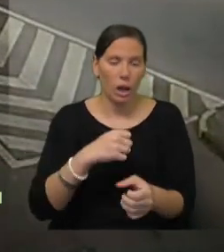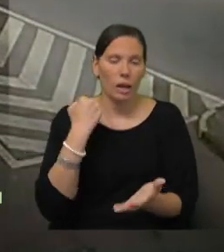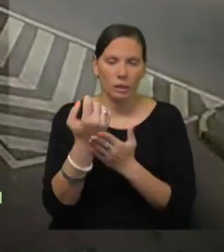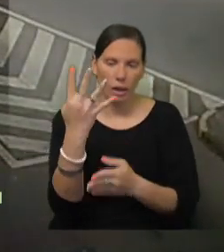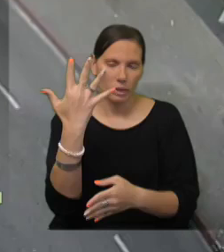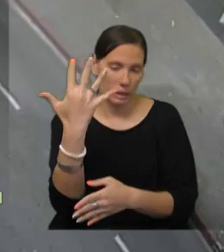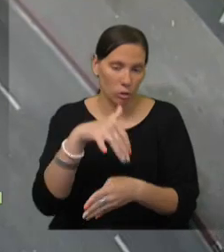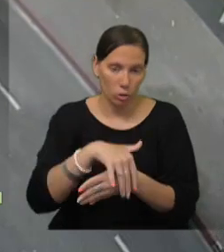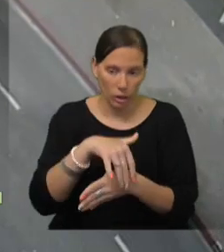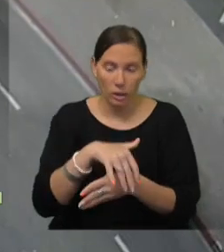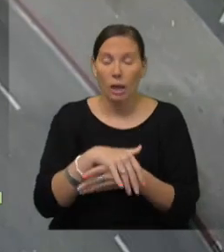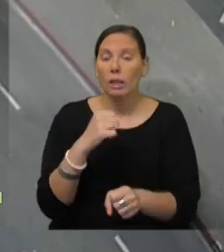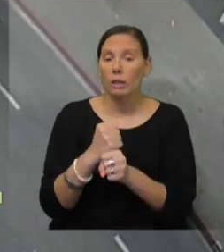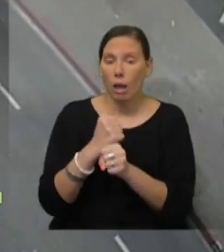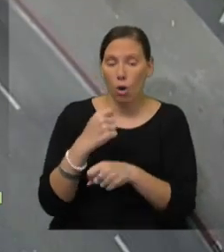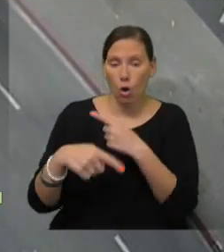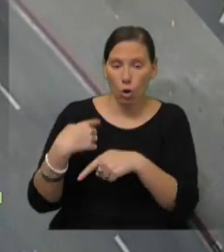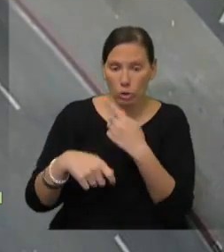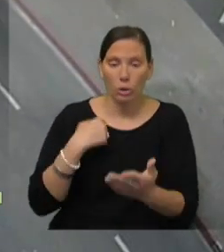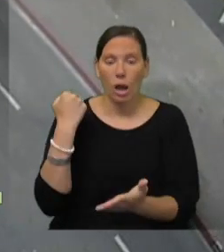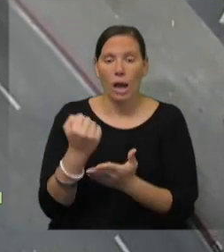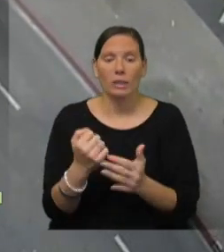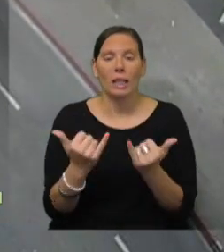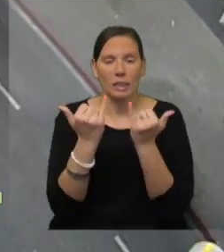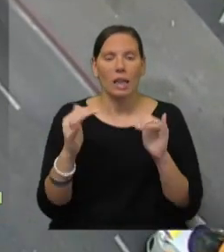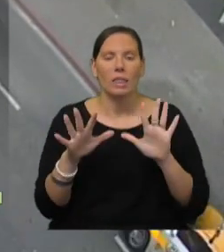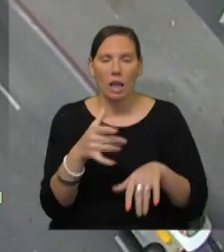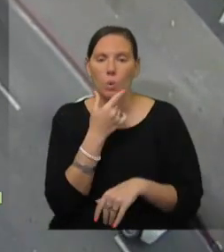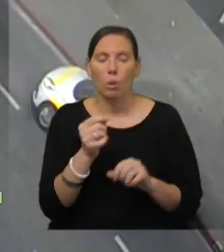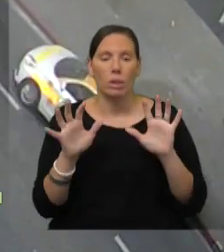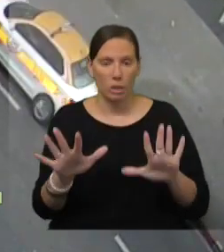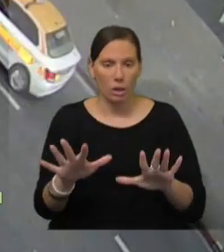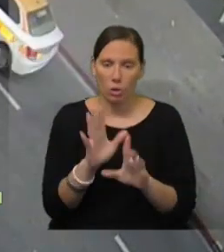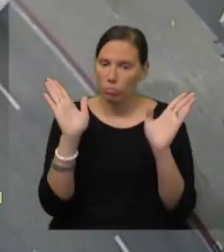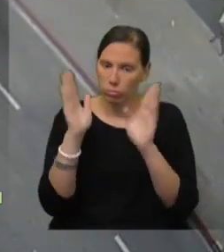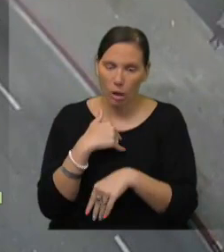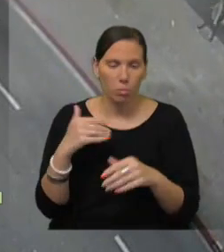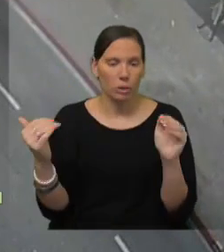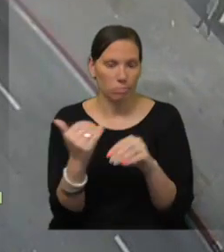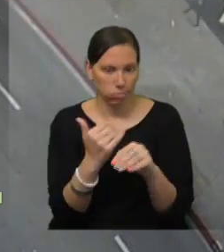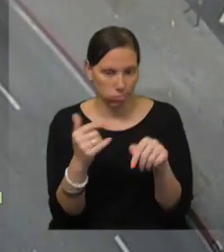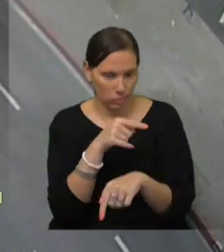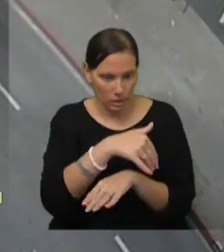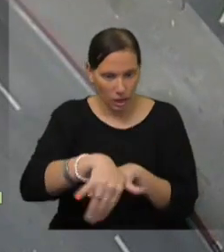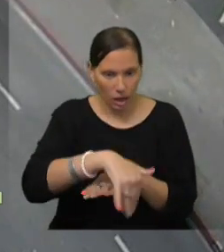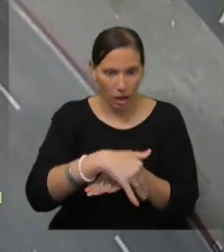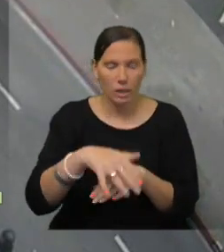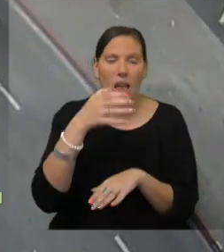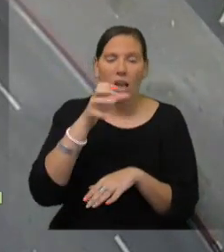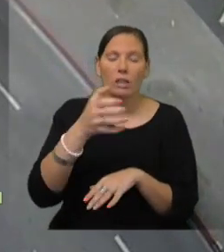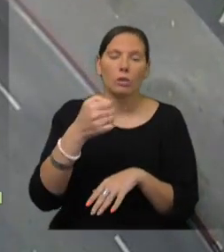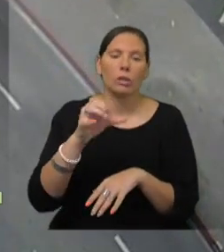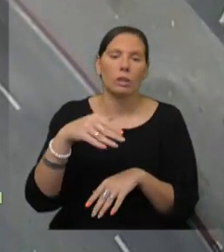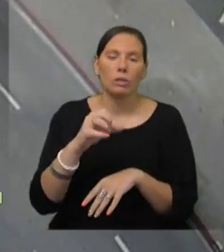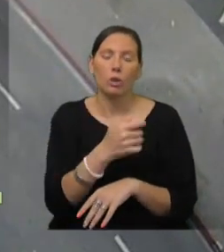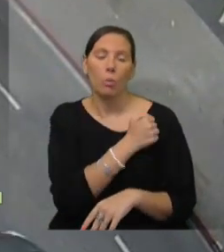trabajos que se van a continuar hasta el 10 hasta el jueves 10 no se va a poder circular por allí grito de ascensio entre Bulevar